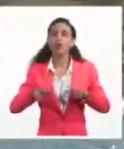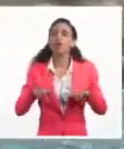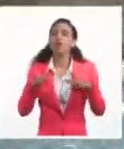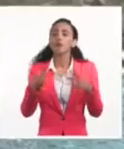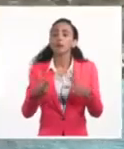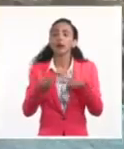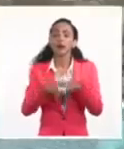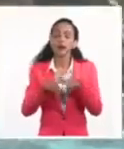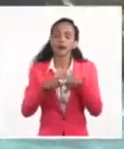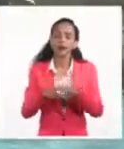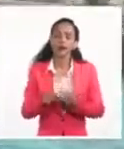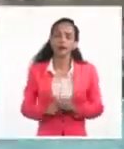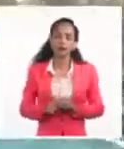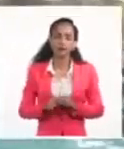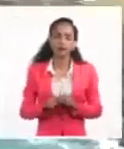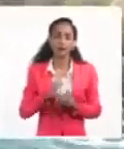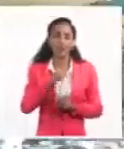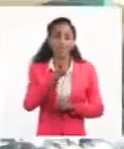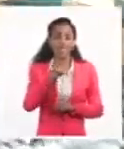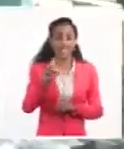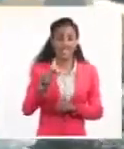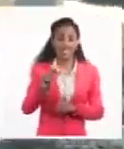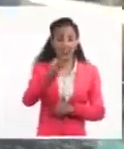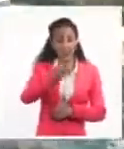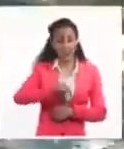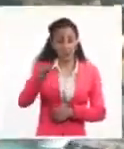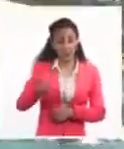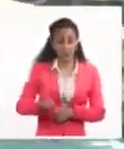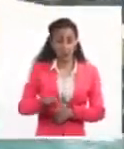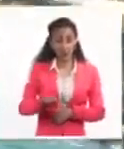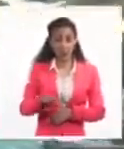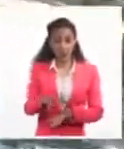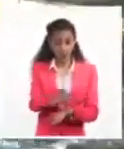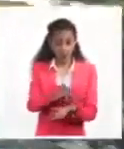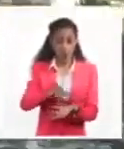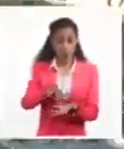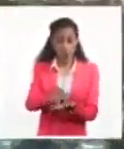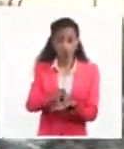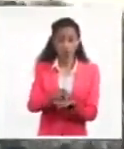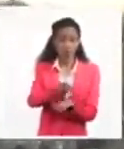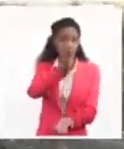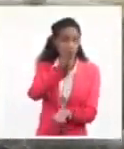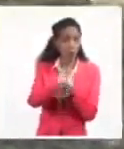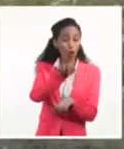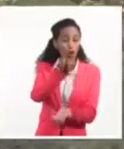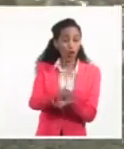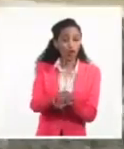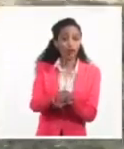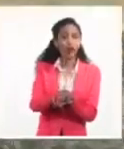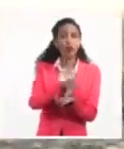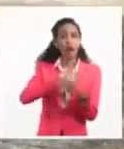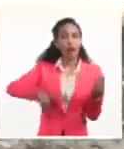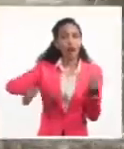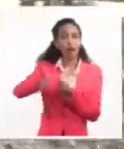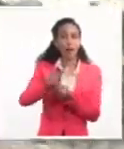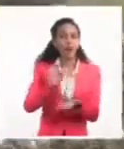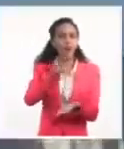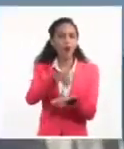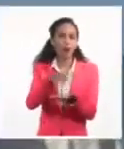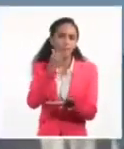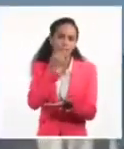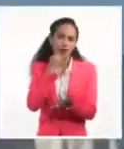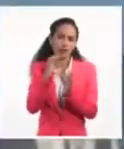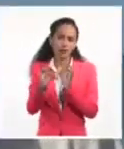reponer. Los 300 habitantes de esta circunscripción de Cocodrilo fueron evacuados hasta lugares